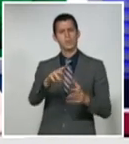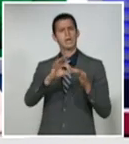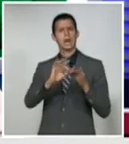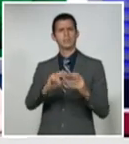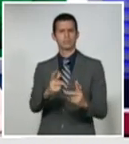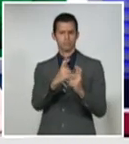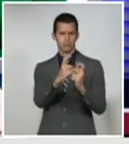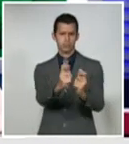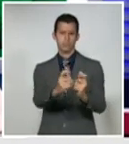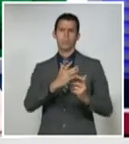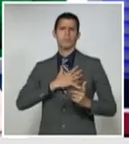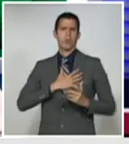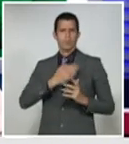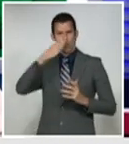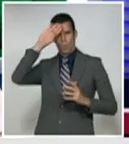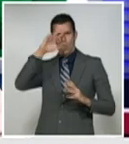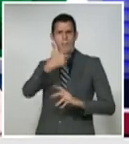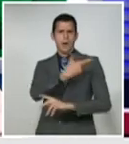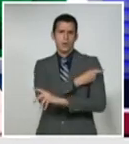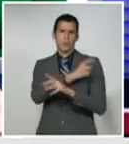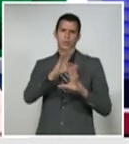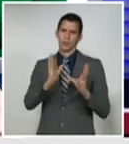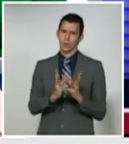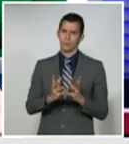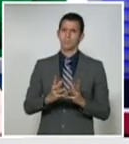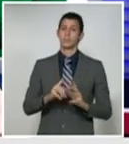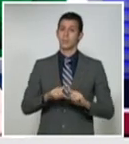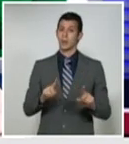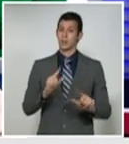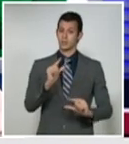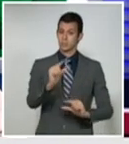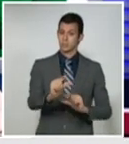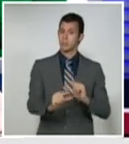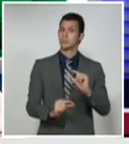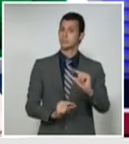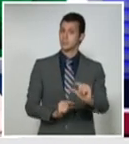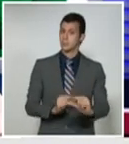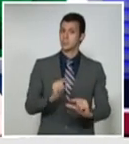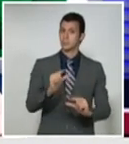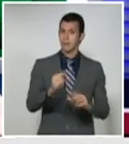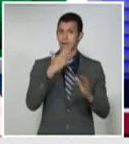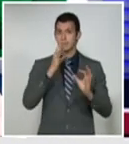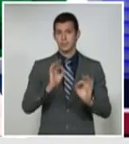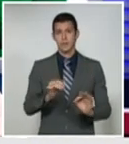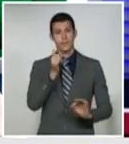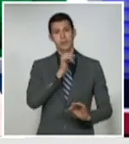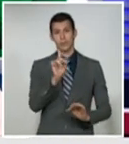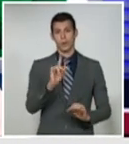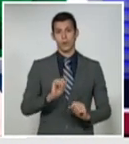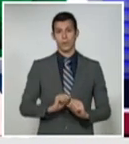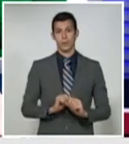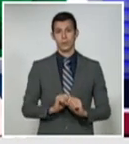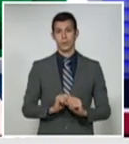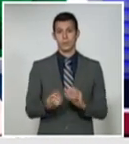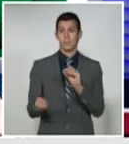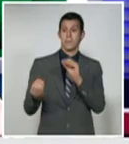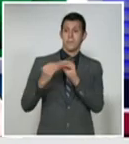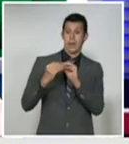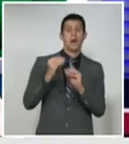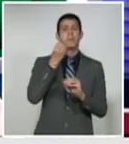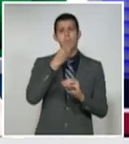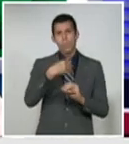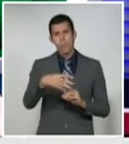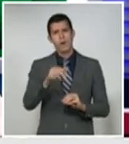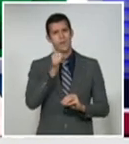vacunales, y muy promisorio. Pero hoy es necesario